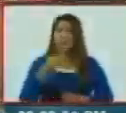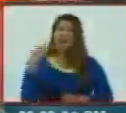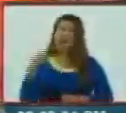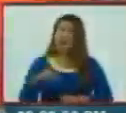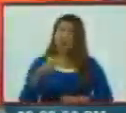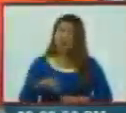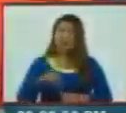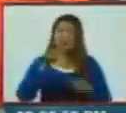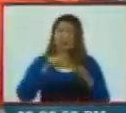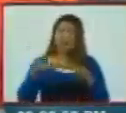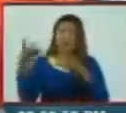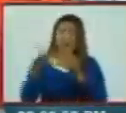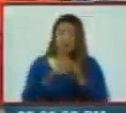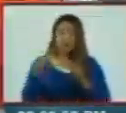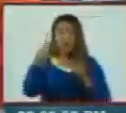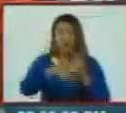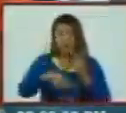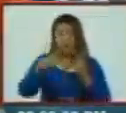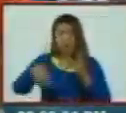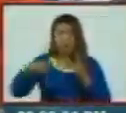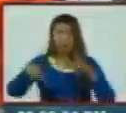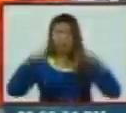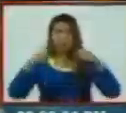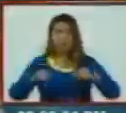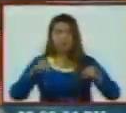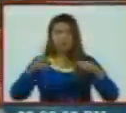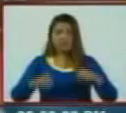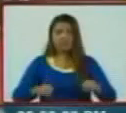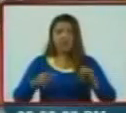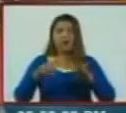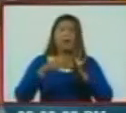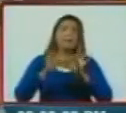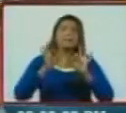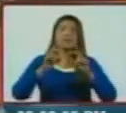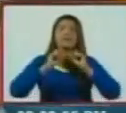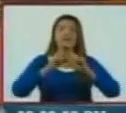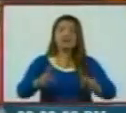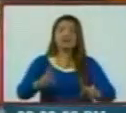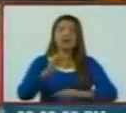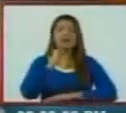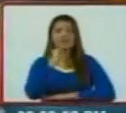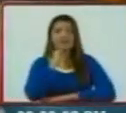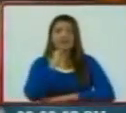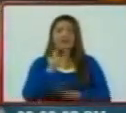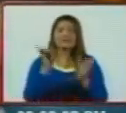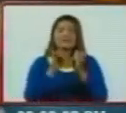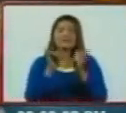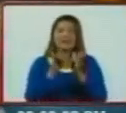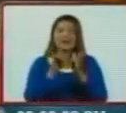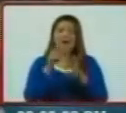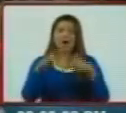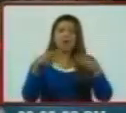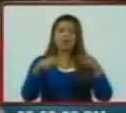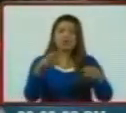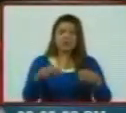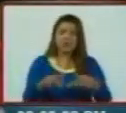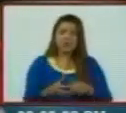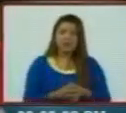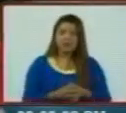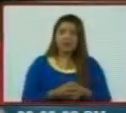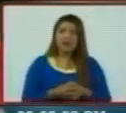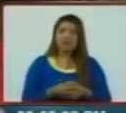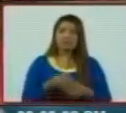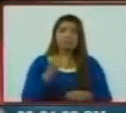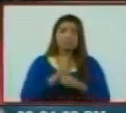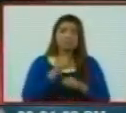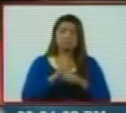encontraba en compañía de otros motorizados, específicamente en la avenida Francisco de Miranda, a la altura de Los Cortijos, donde realizaba una jornada